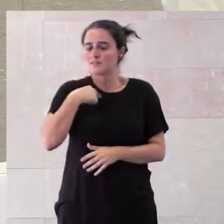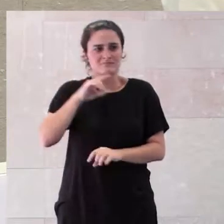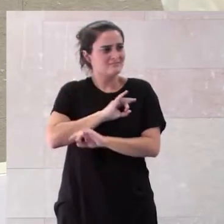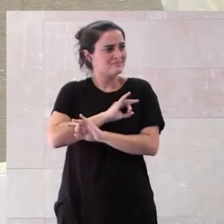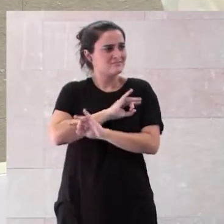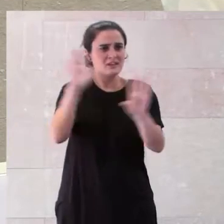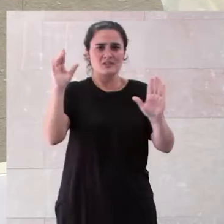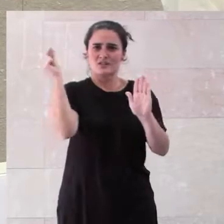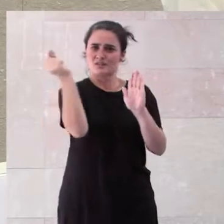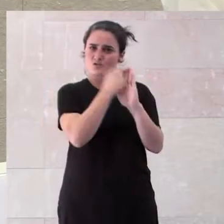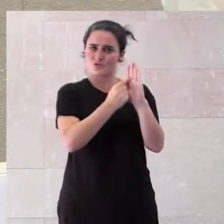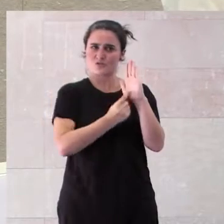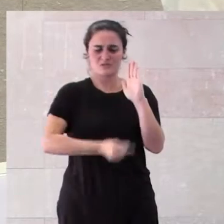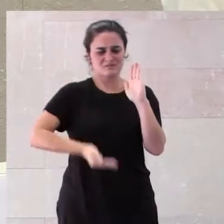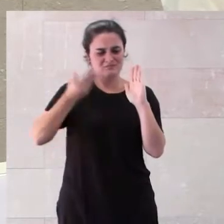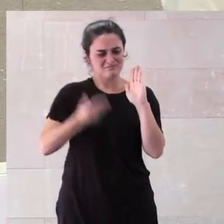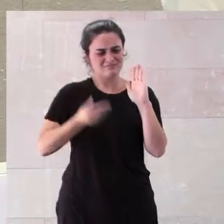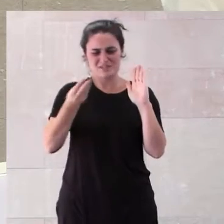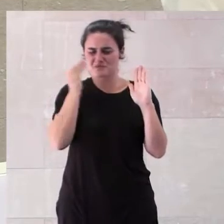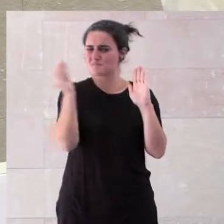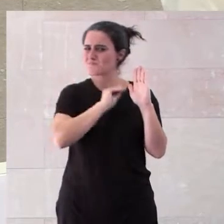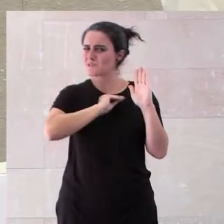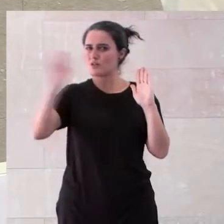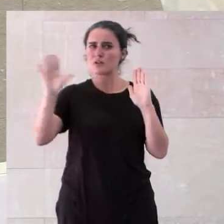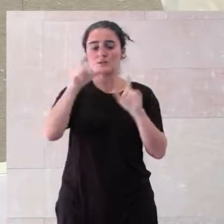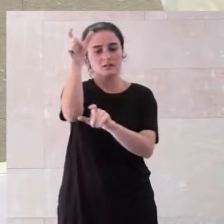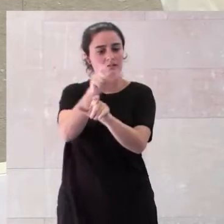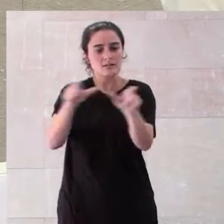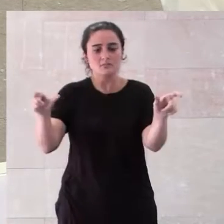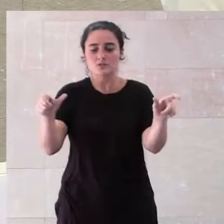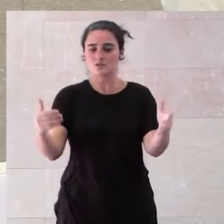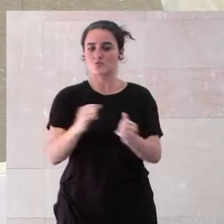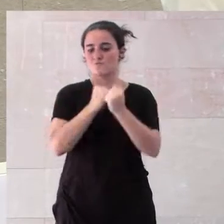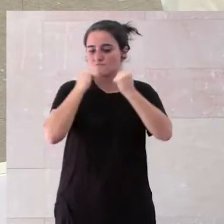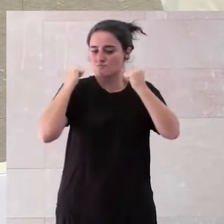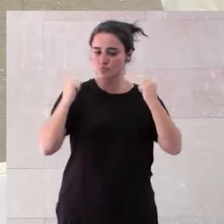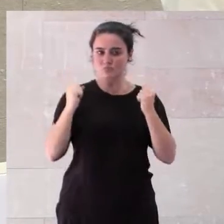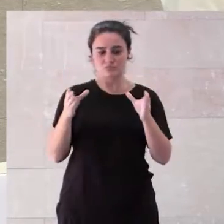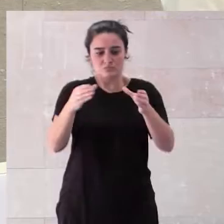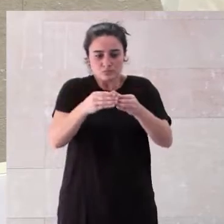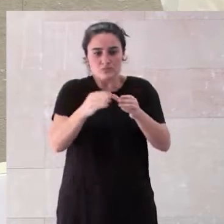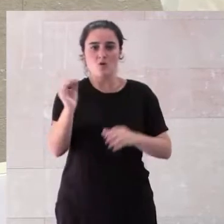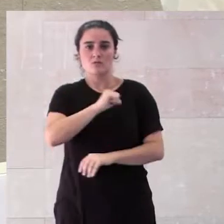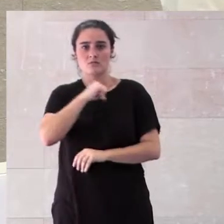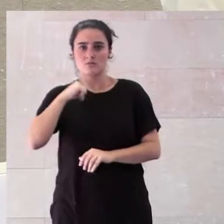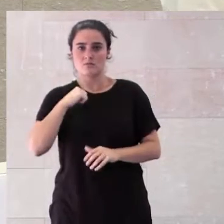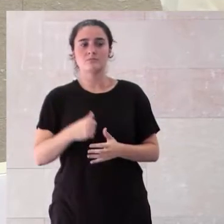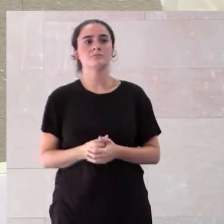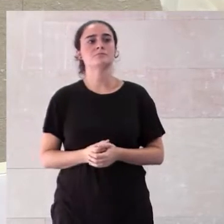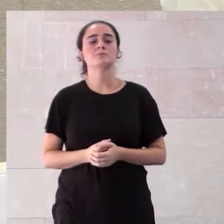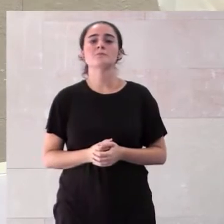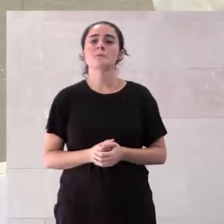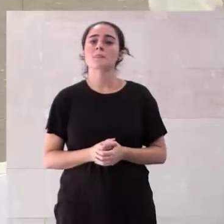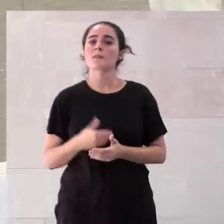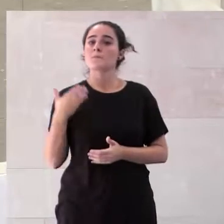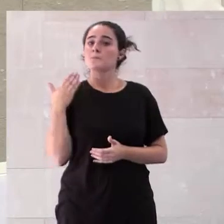ezin hobeak sortuko dituela personen jabentsurako izan norbanakoa izan taldekoa. La escuela, como